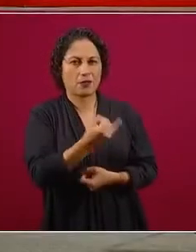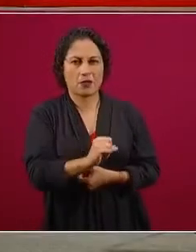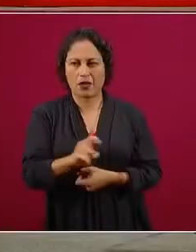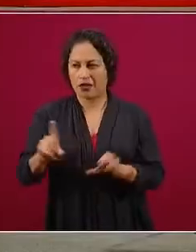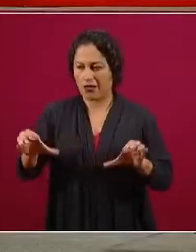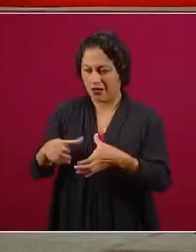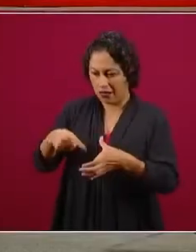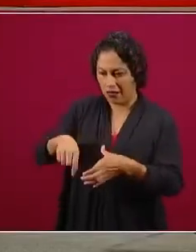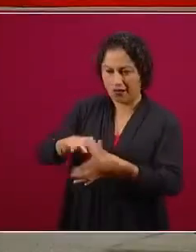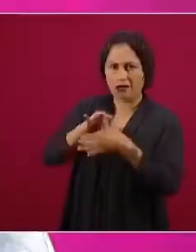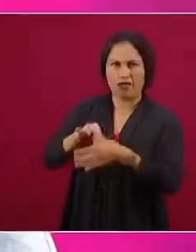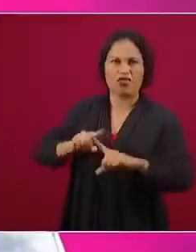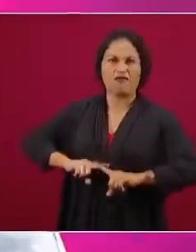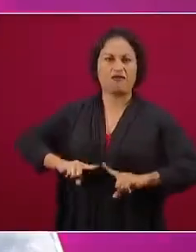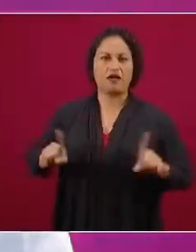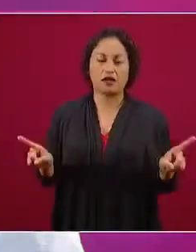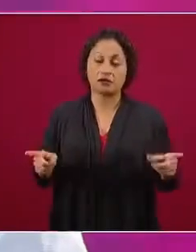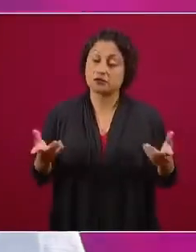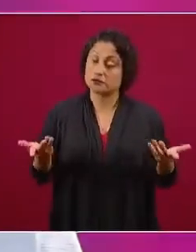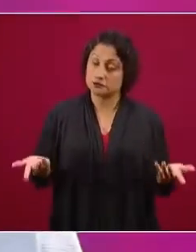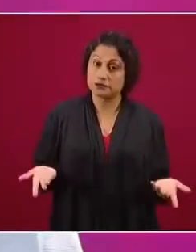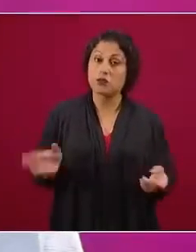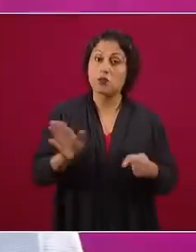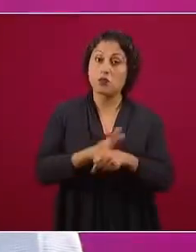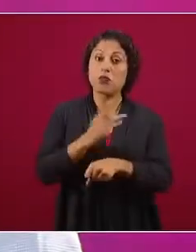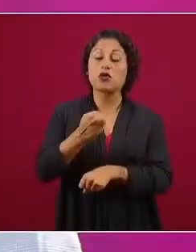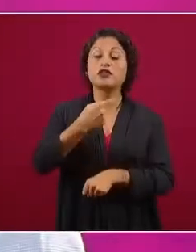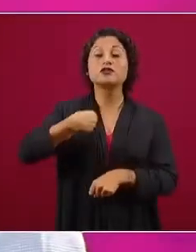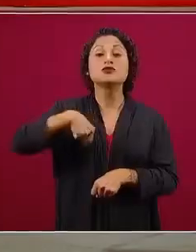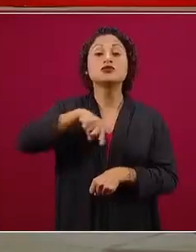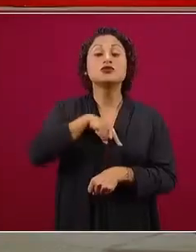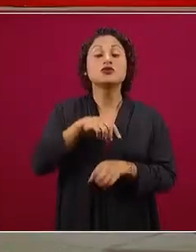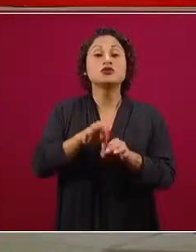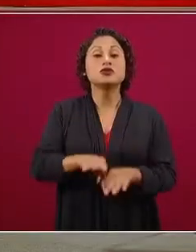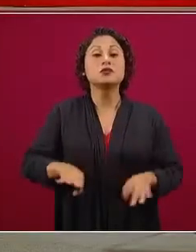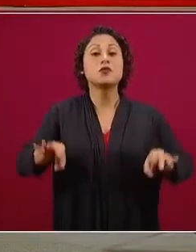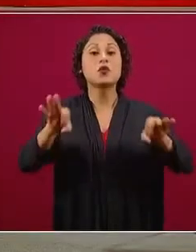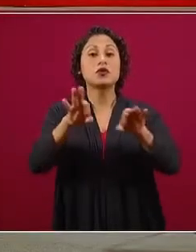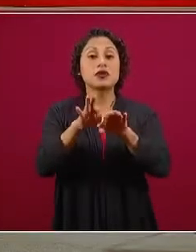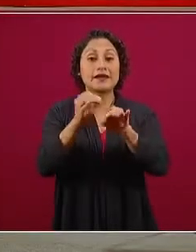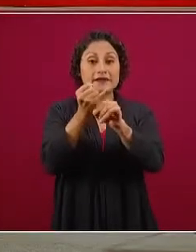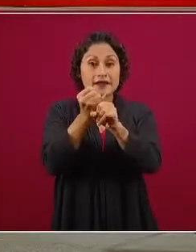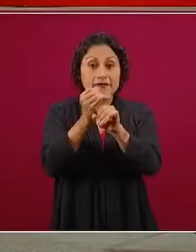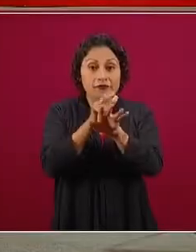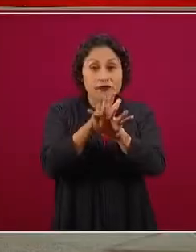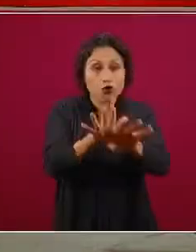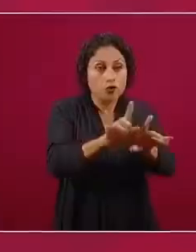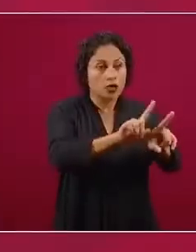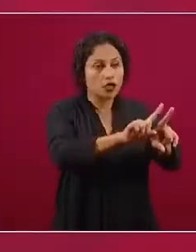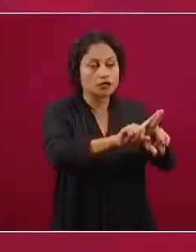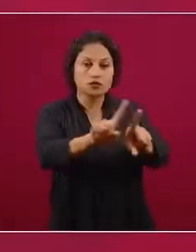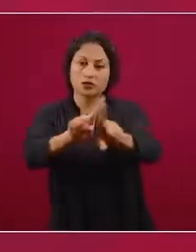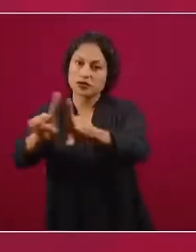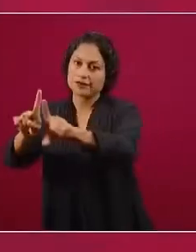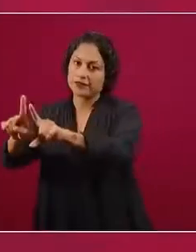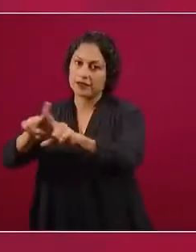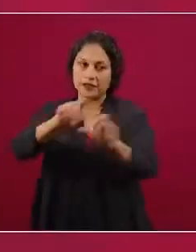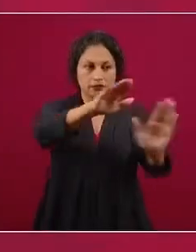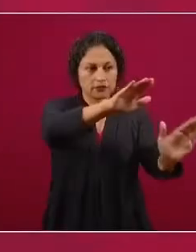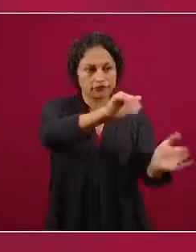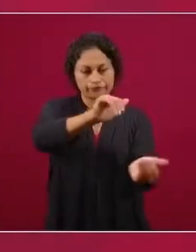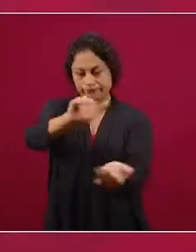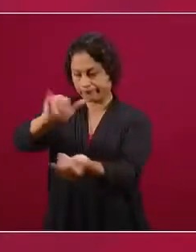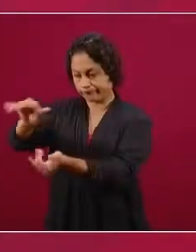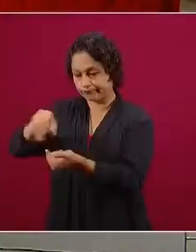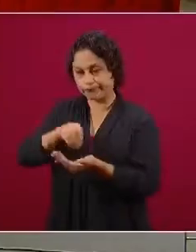nosotros es muy importante las múltiples fuentes de información que tenemos. No son solamente lo que nos transmiten a